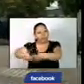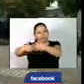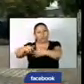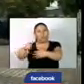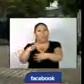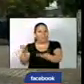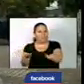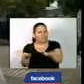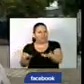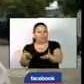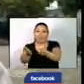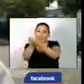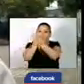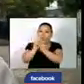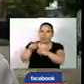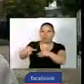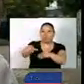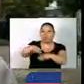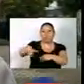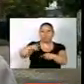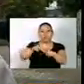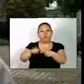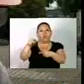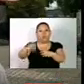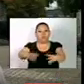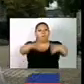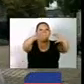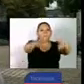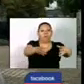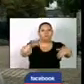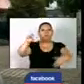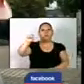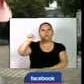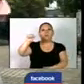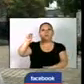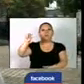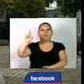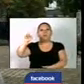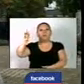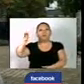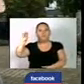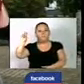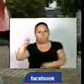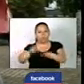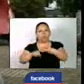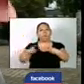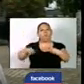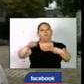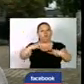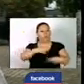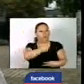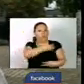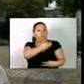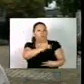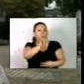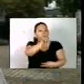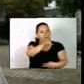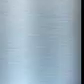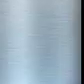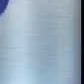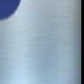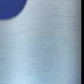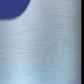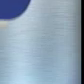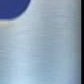a San Ramón al tanque de San Ramón A a Escalón A y Santa Tecla